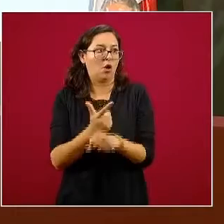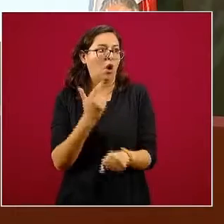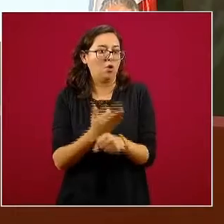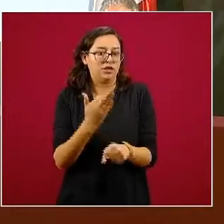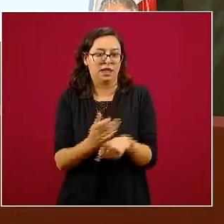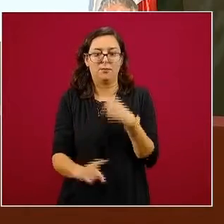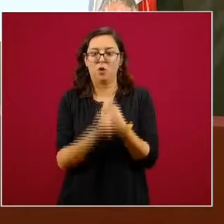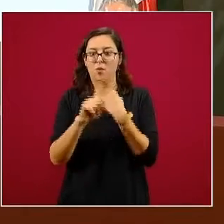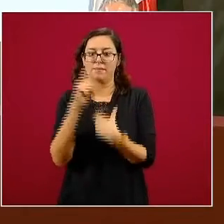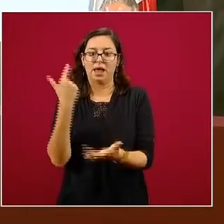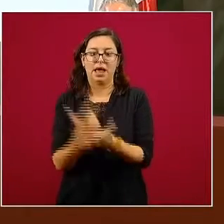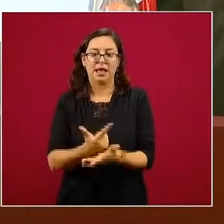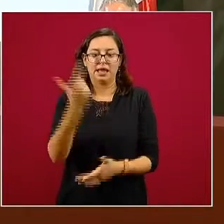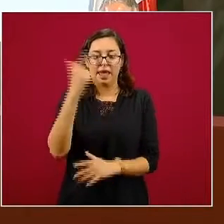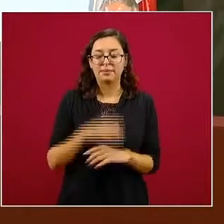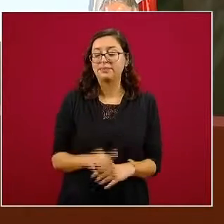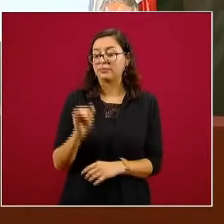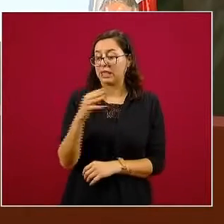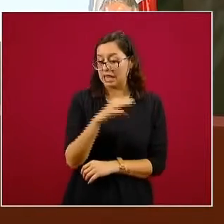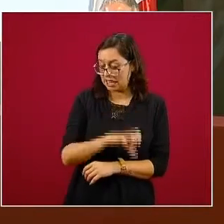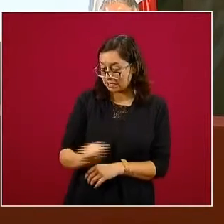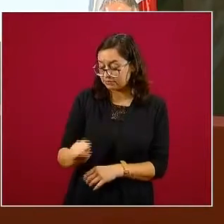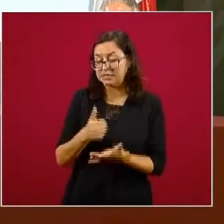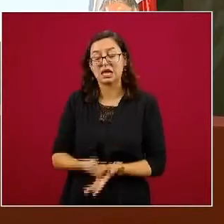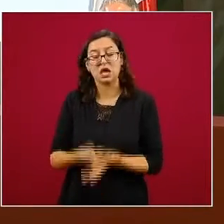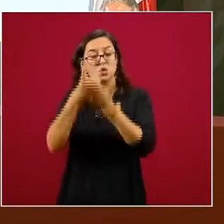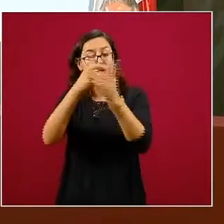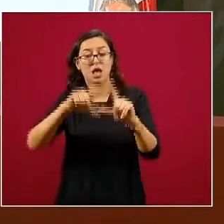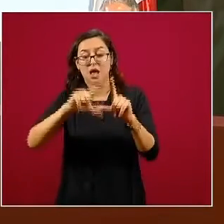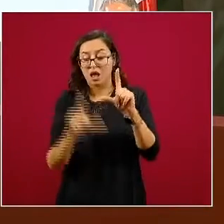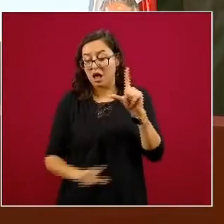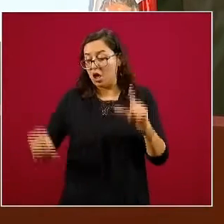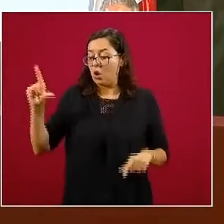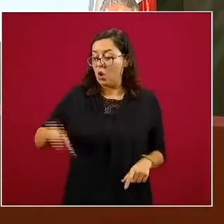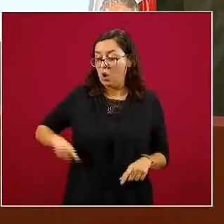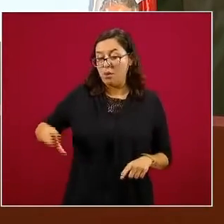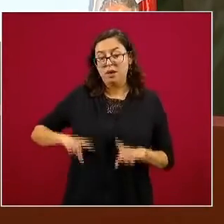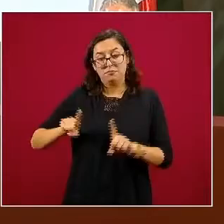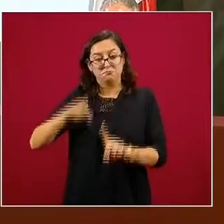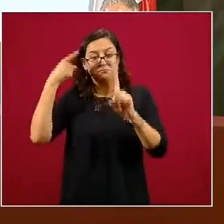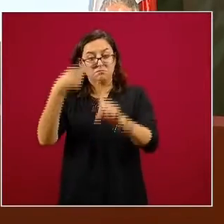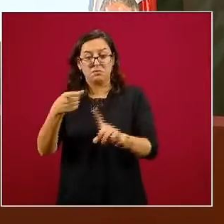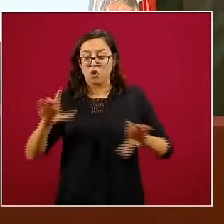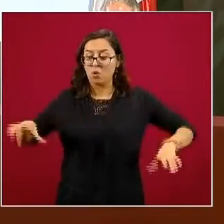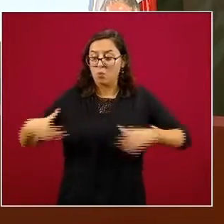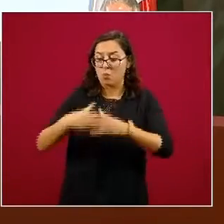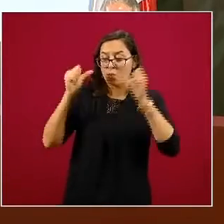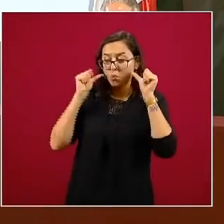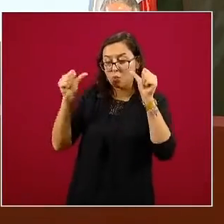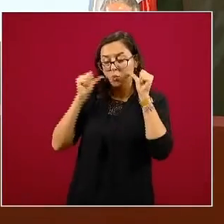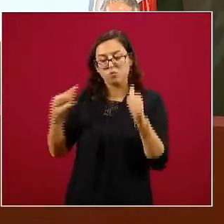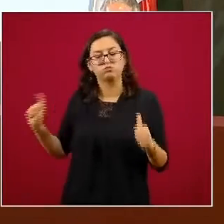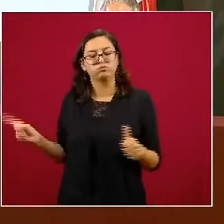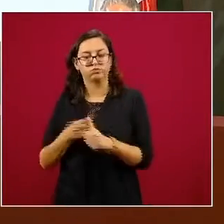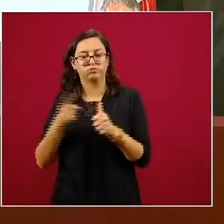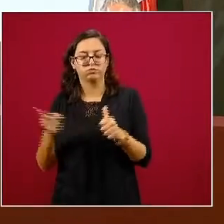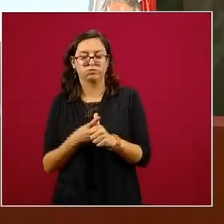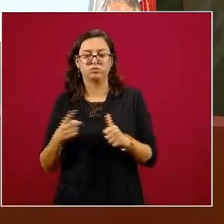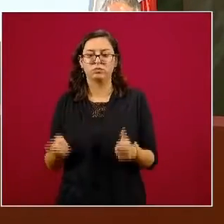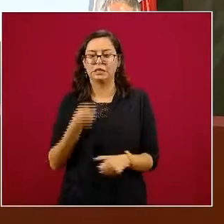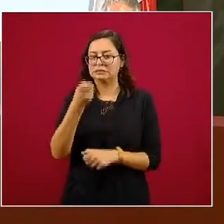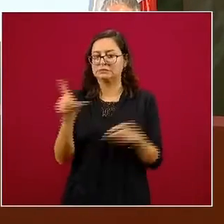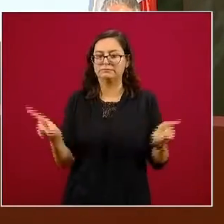triage respiratorio en todas las unidades hospitalarias a partir del primero de abril. A esto